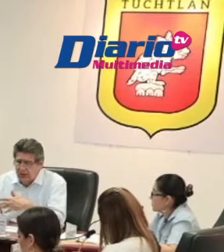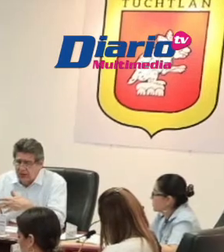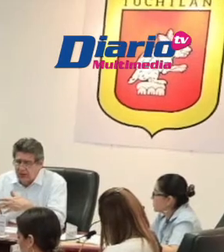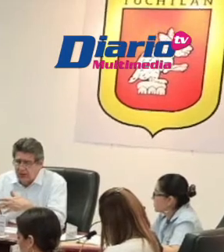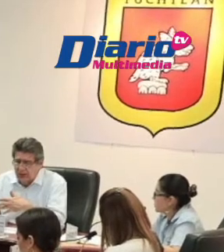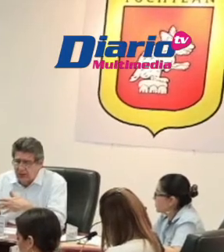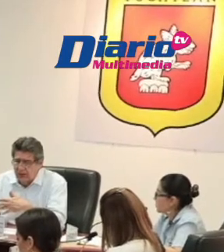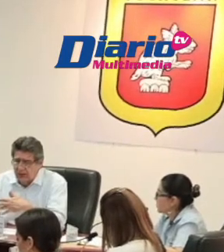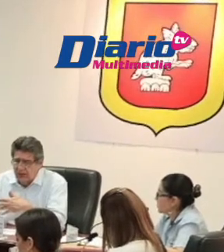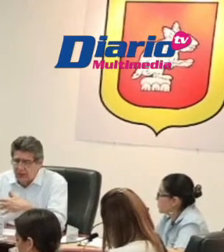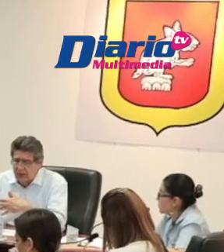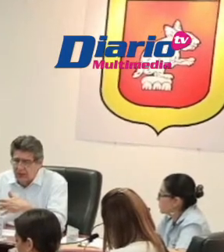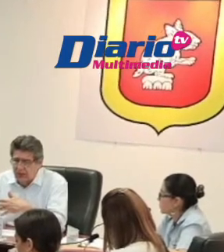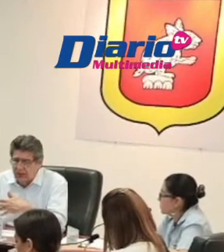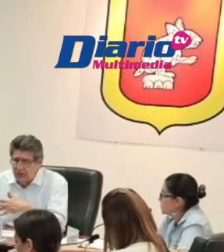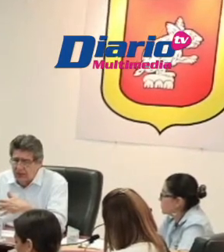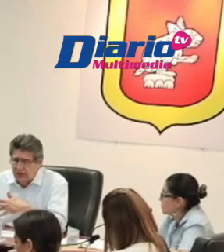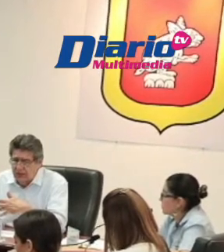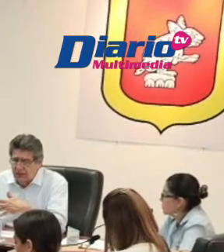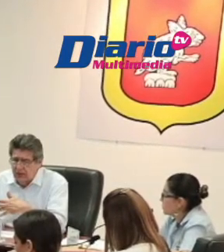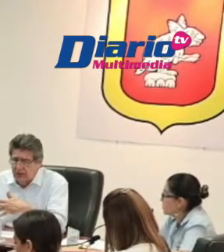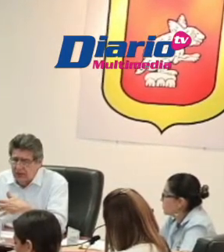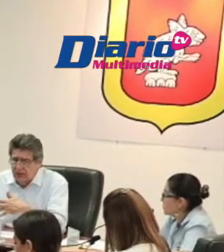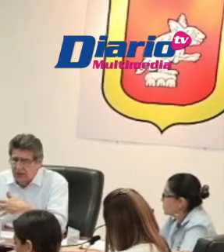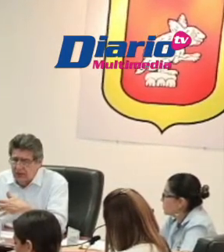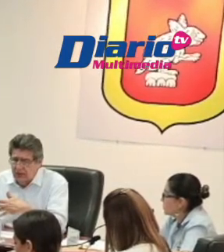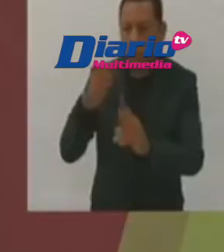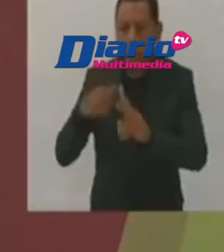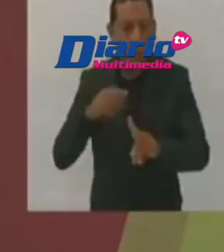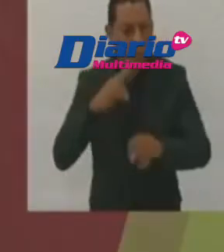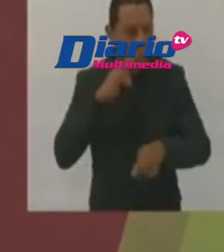actual presidente Tuxtla Gutiérrez repita a través